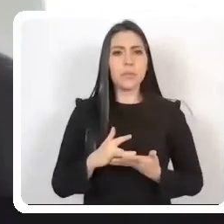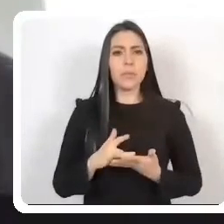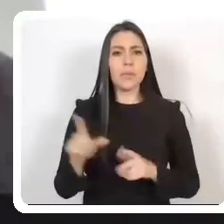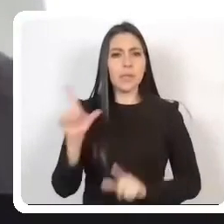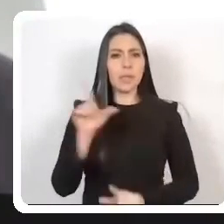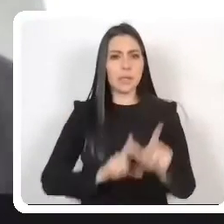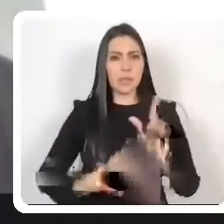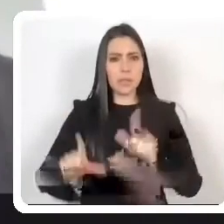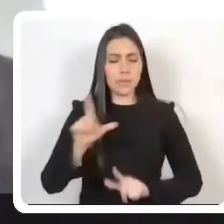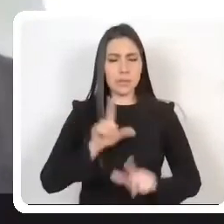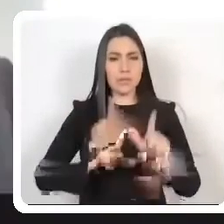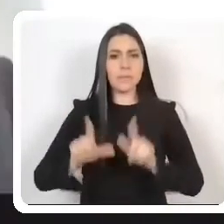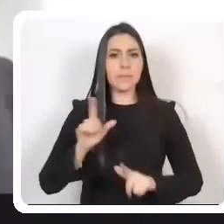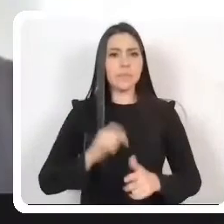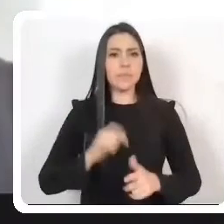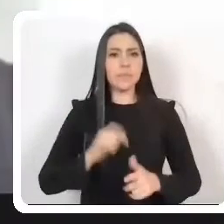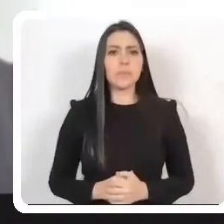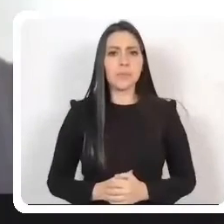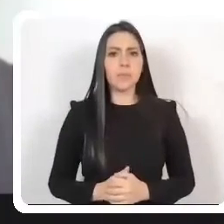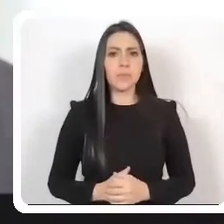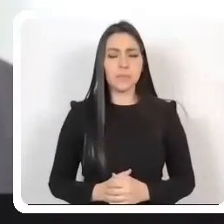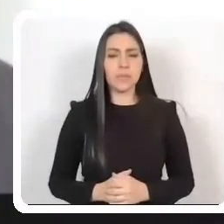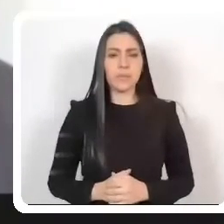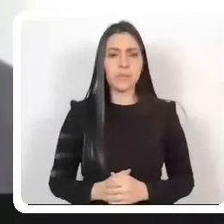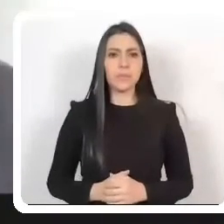de señas.